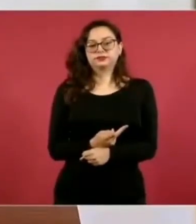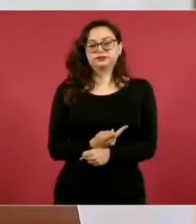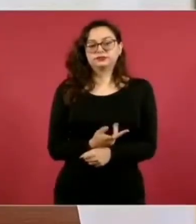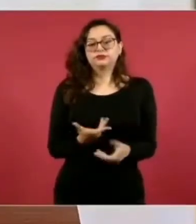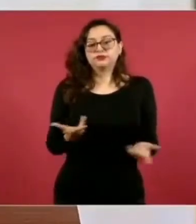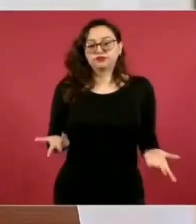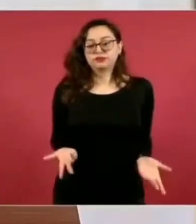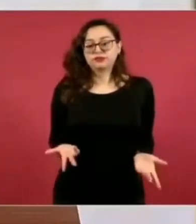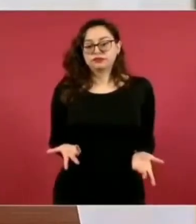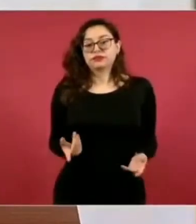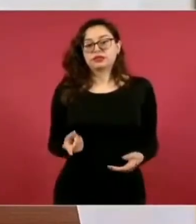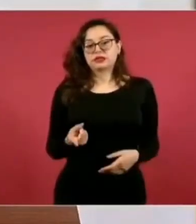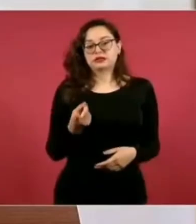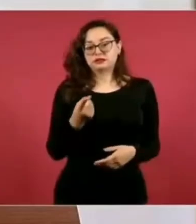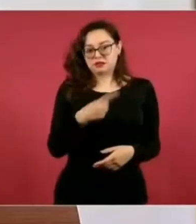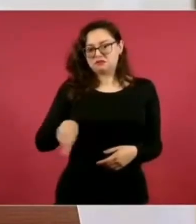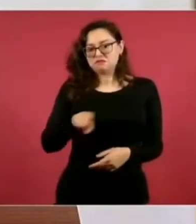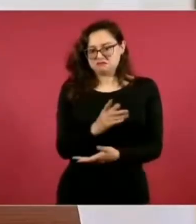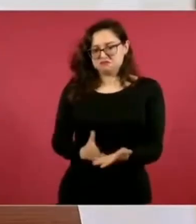no la DEA